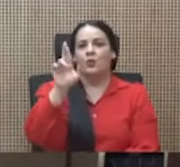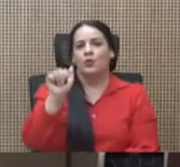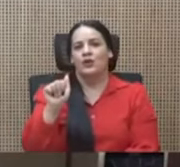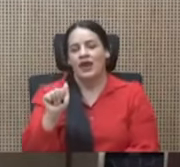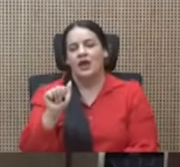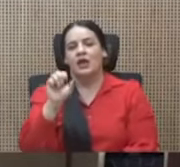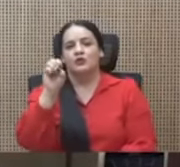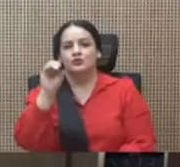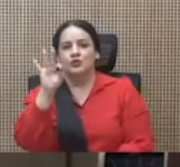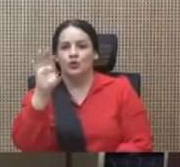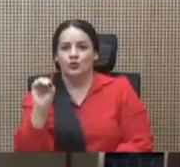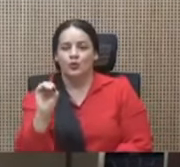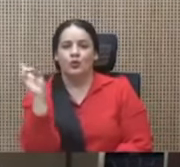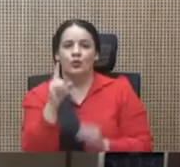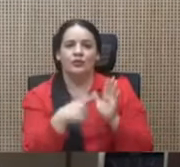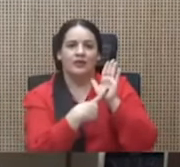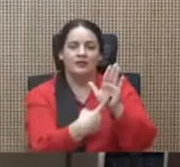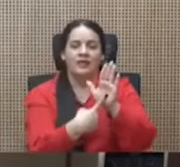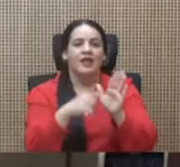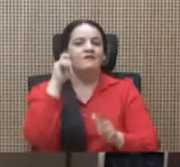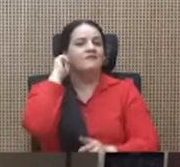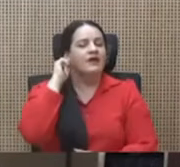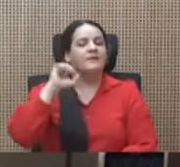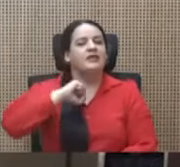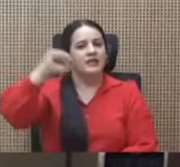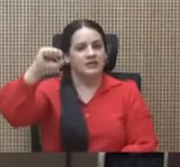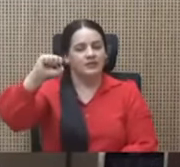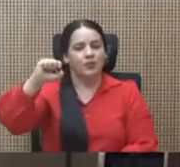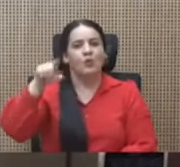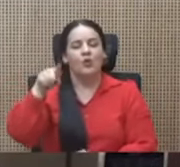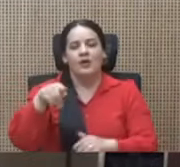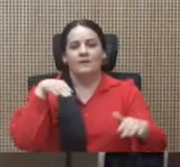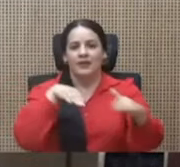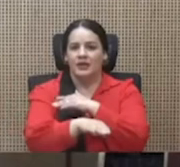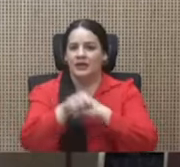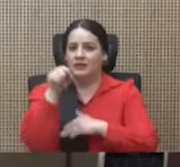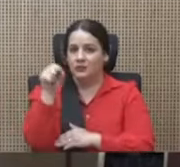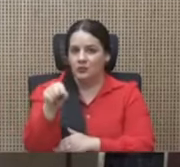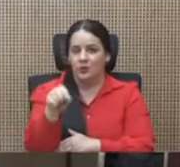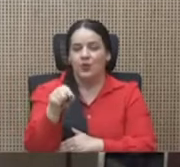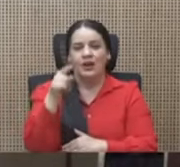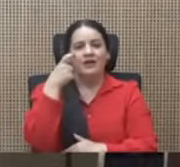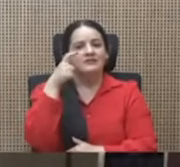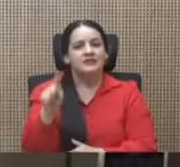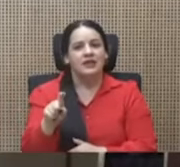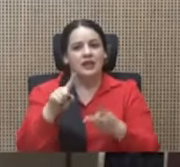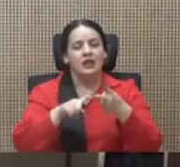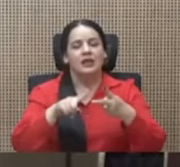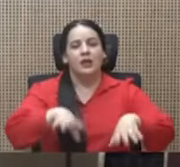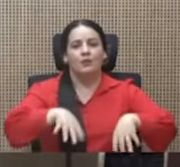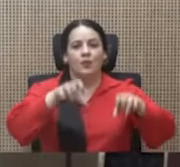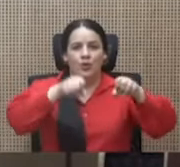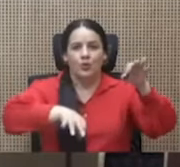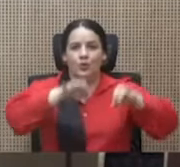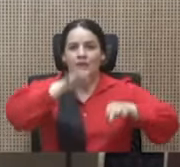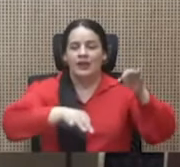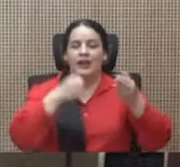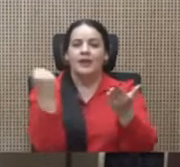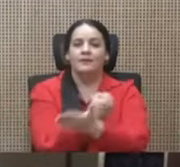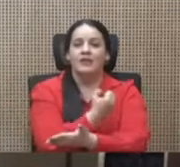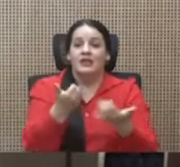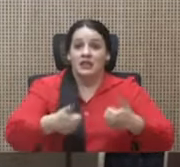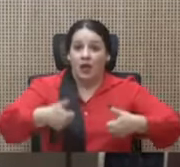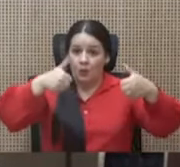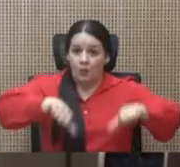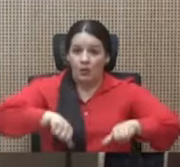expuesto que el feminismo radical penetró la fiscalía y penetró el poder judicial Lamentablemente según lo que explica el